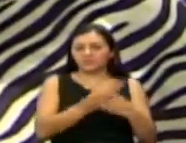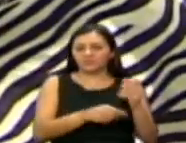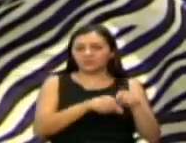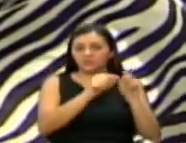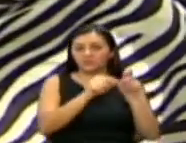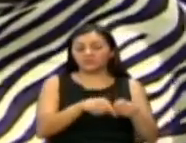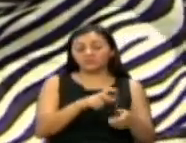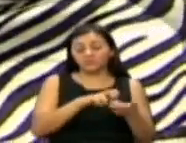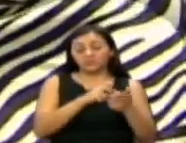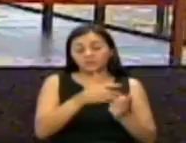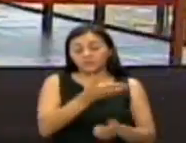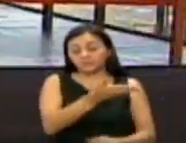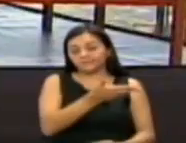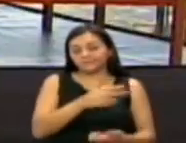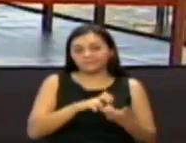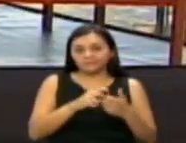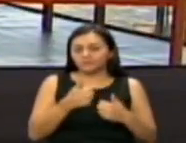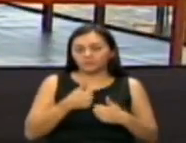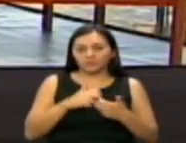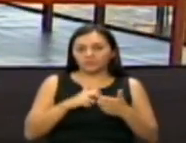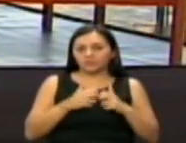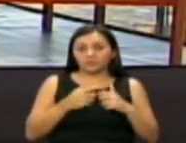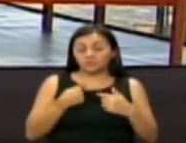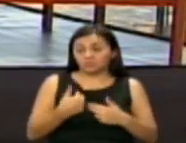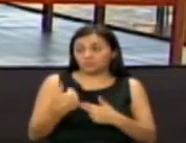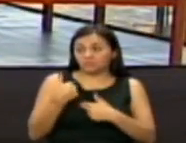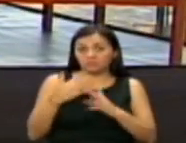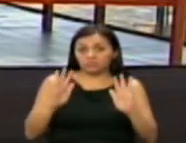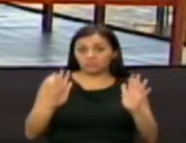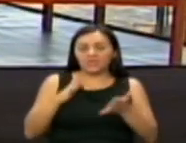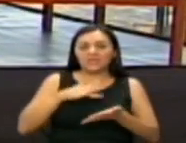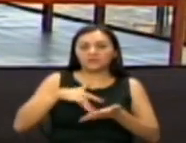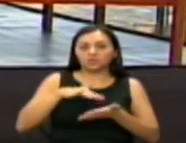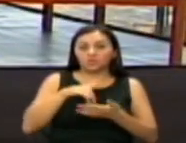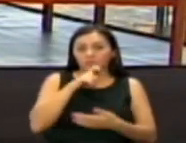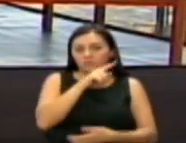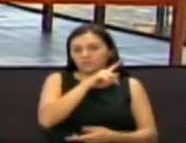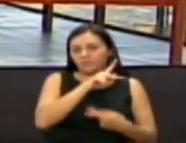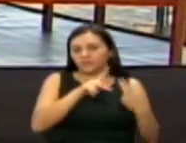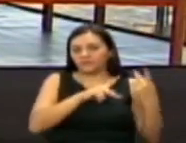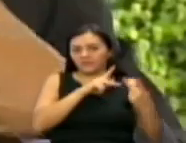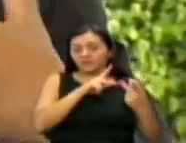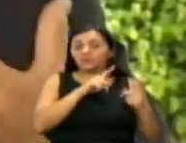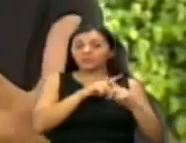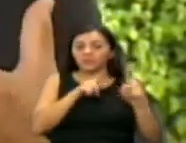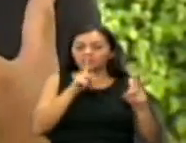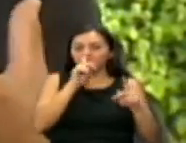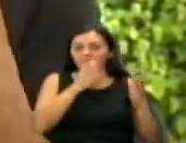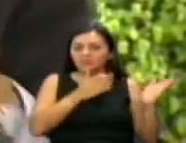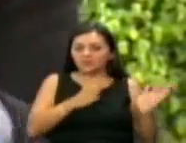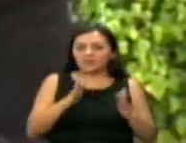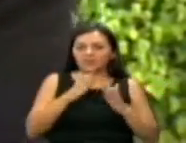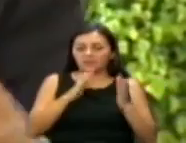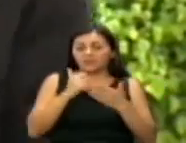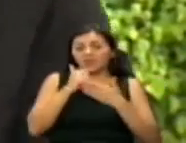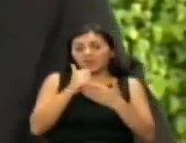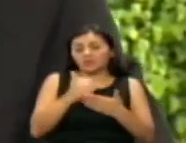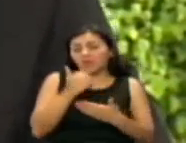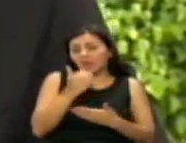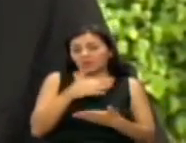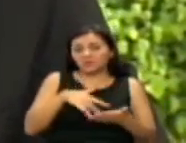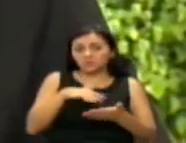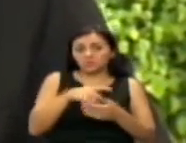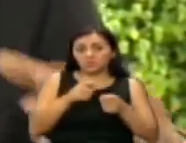decirlo, que fue un problema técnico, ¿no? Sí. Porque tampoco es nuestra competencia. Desde los estudios lo tiene que hacer la prefectura. Pero tratamos siempre de ayudar, al menos con los